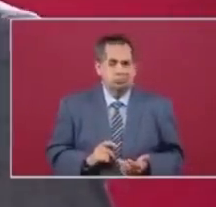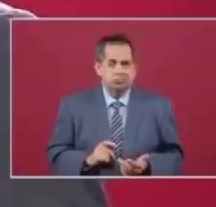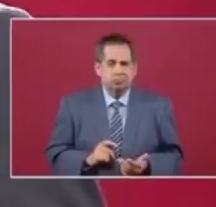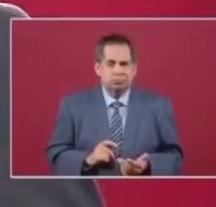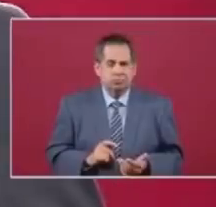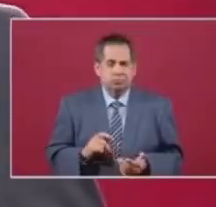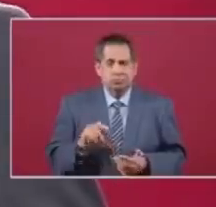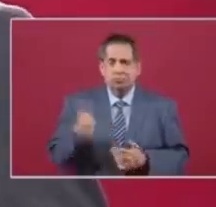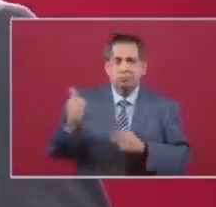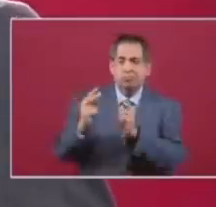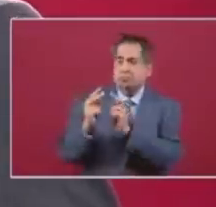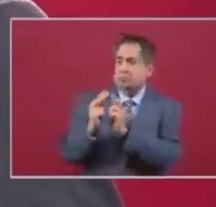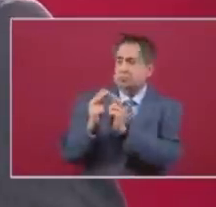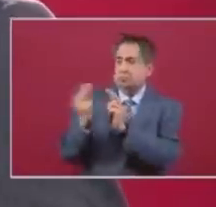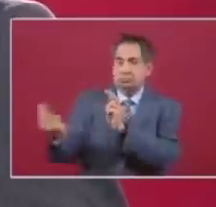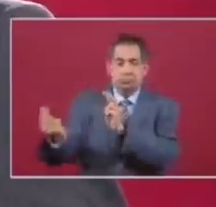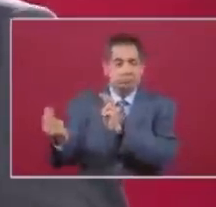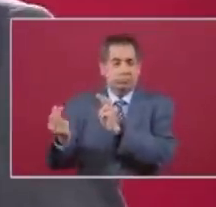nuestros vecinos